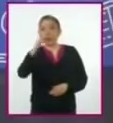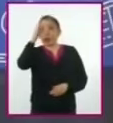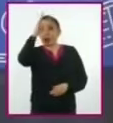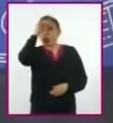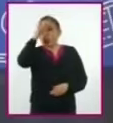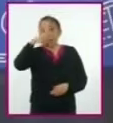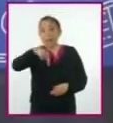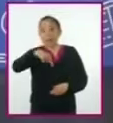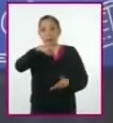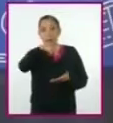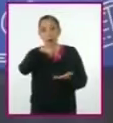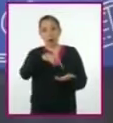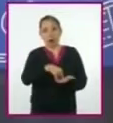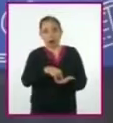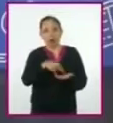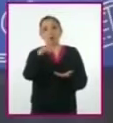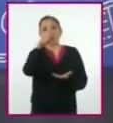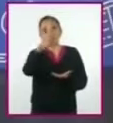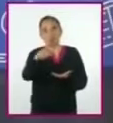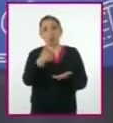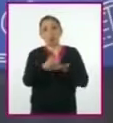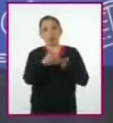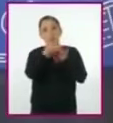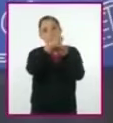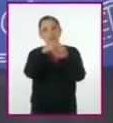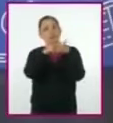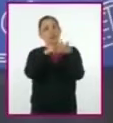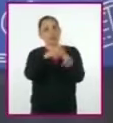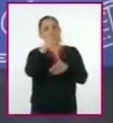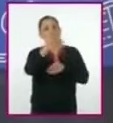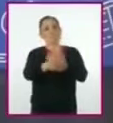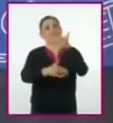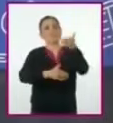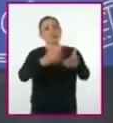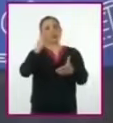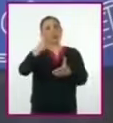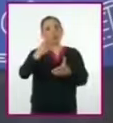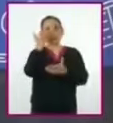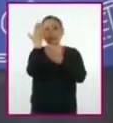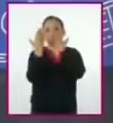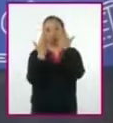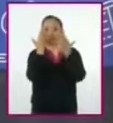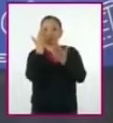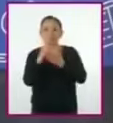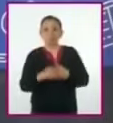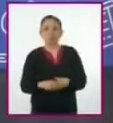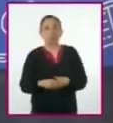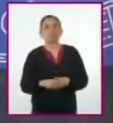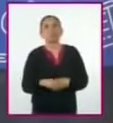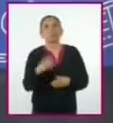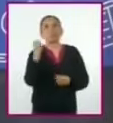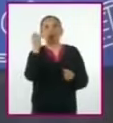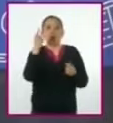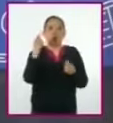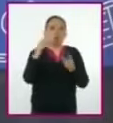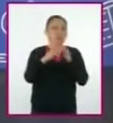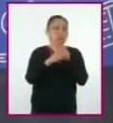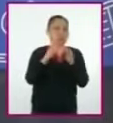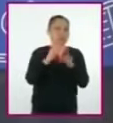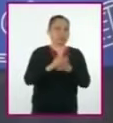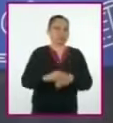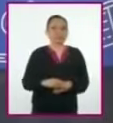que este espacio les va a permitir continuar avanzando en su proceso escolar y algunas